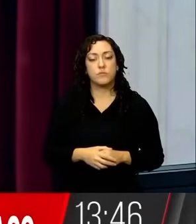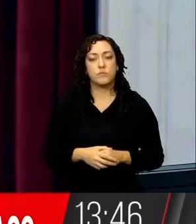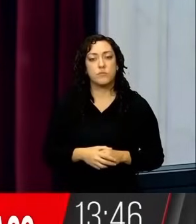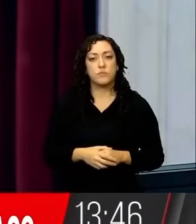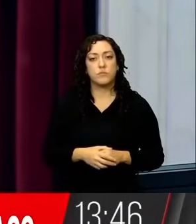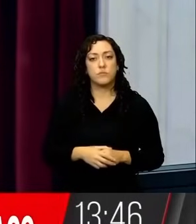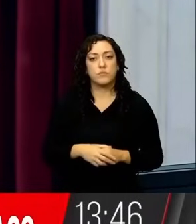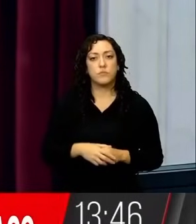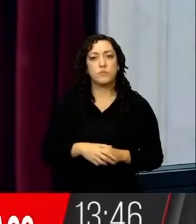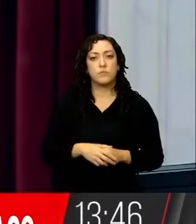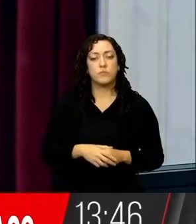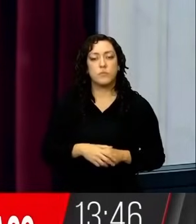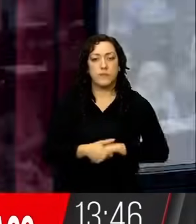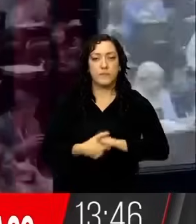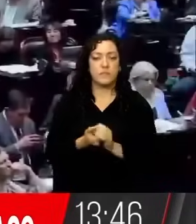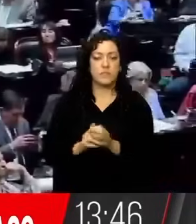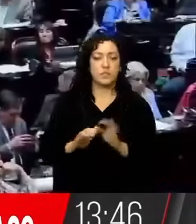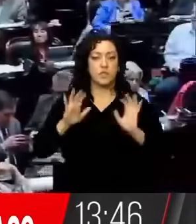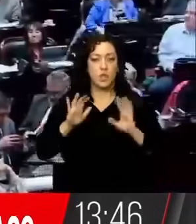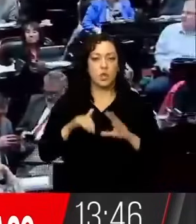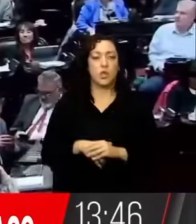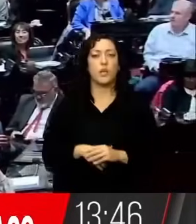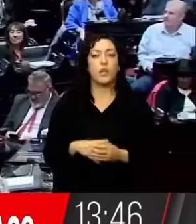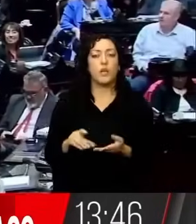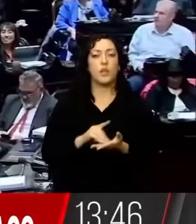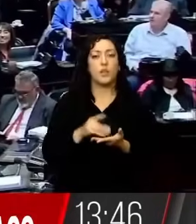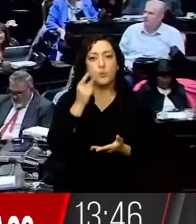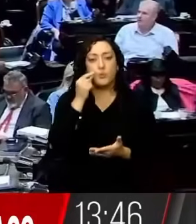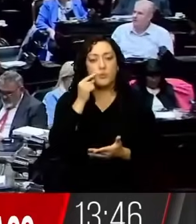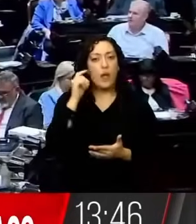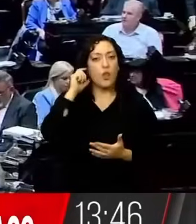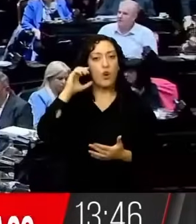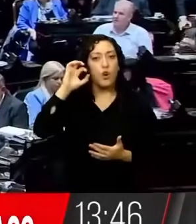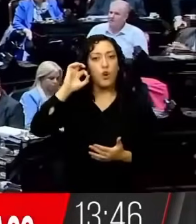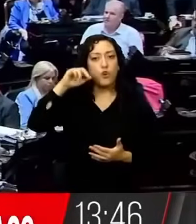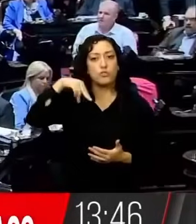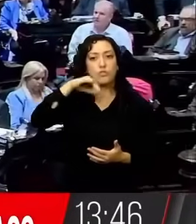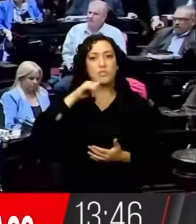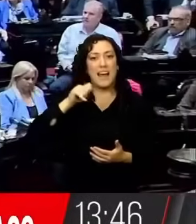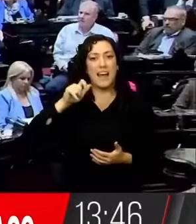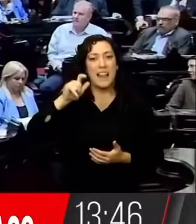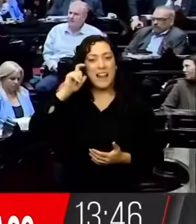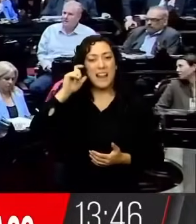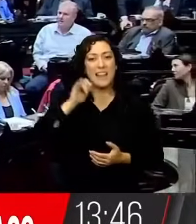Diputado José Gómez. Abstención. Diputado Miguel González.